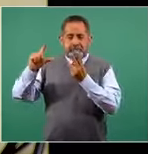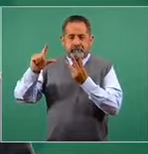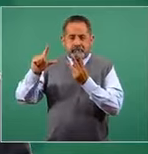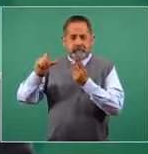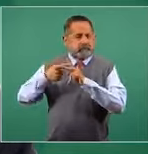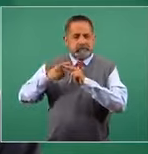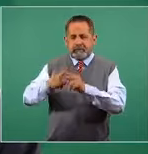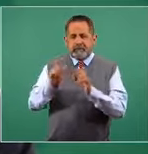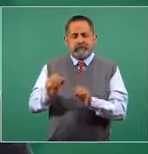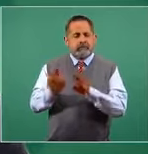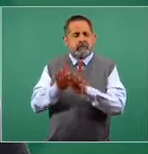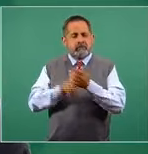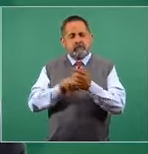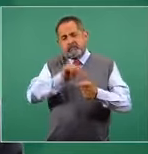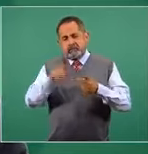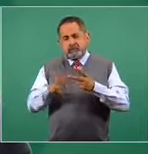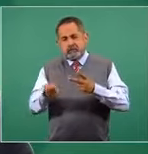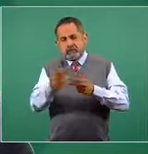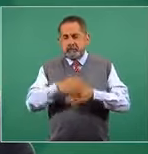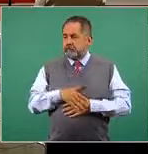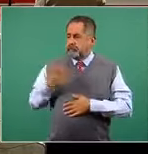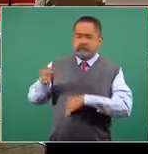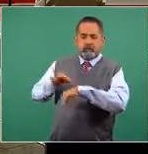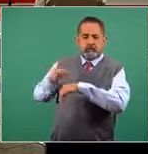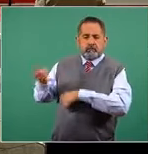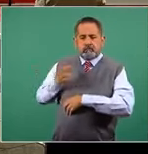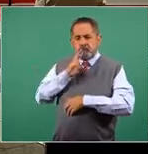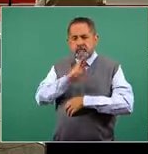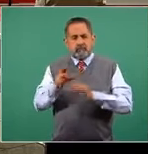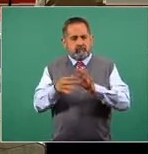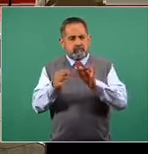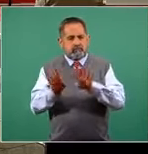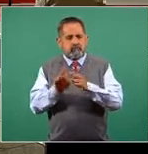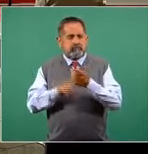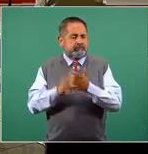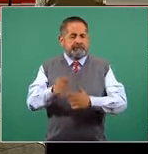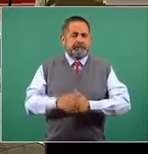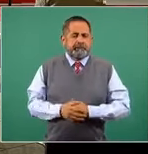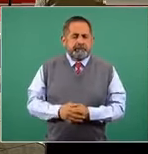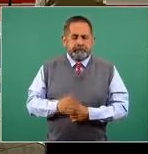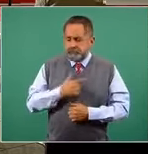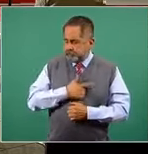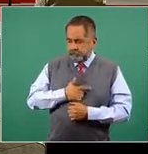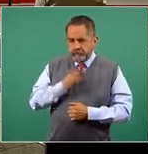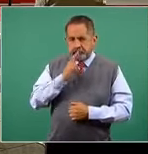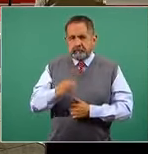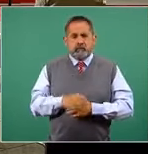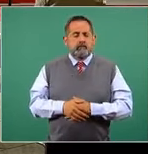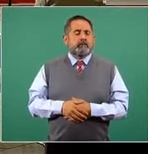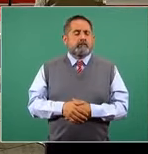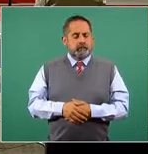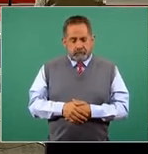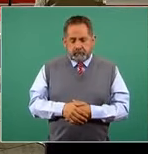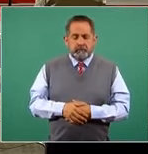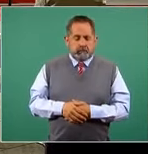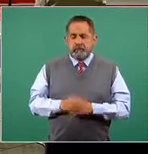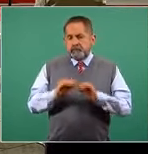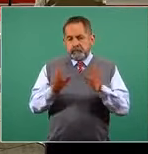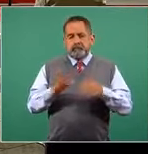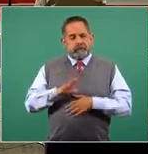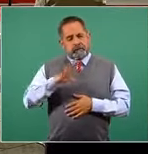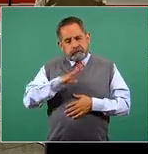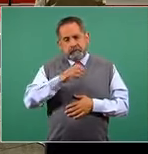hago otra sobre sarampión. Gracias. Con mucho gusto. Le pido al doctor Alumía si puede comentar sobre esto. Claro, con mucho gusto. Definitivamente son toda una serie